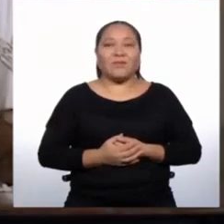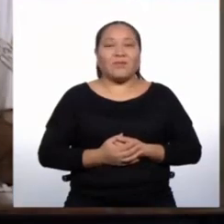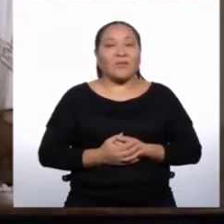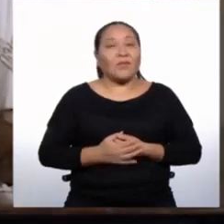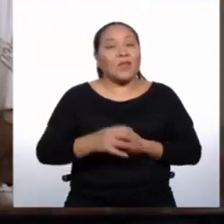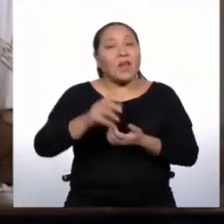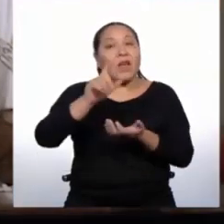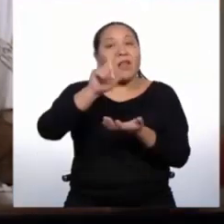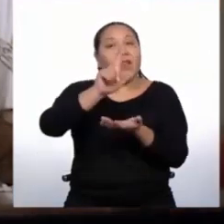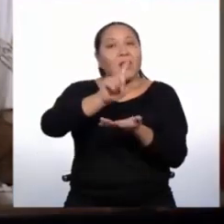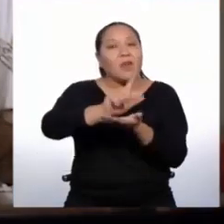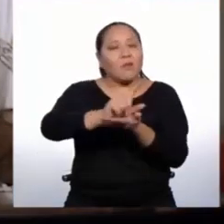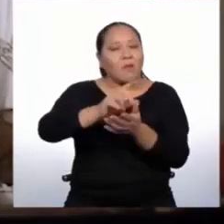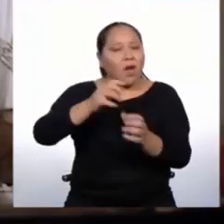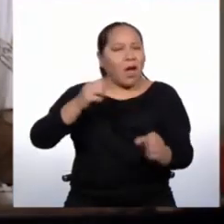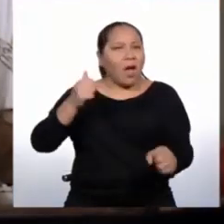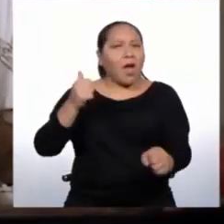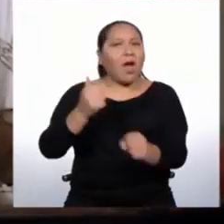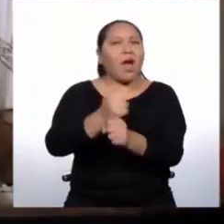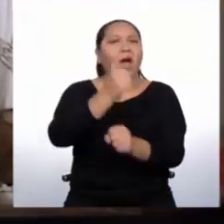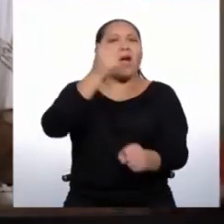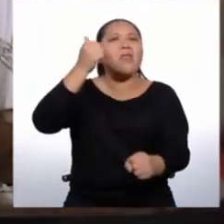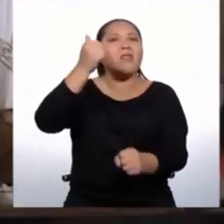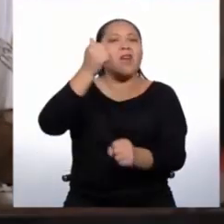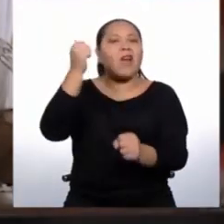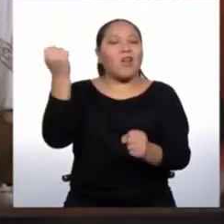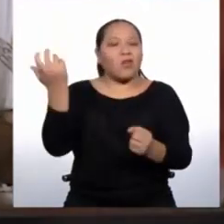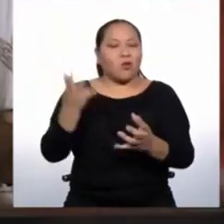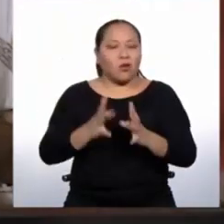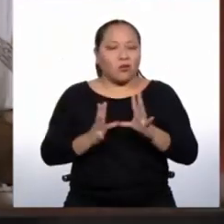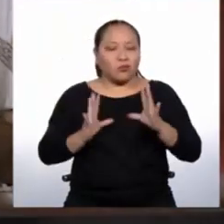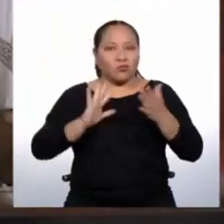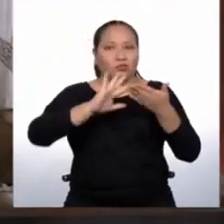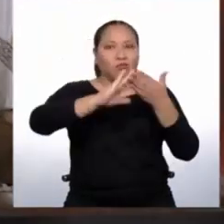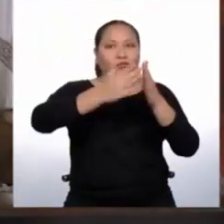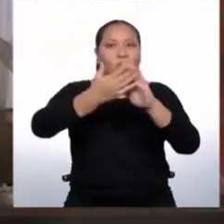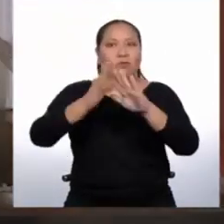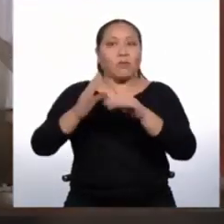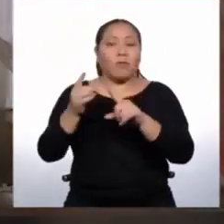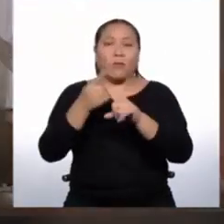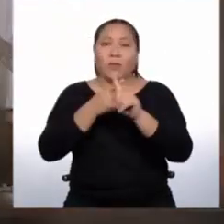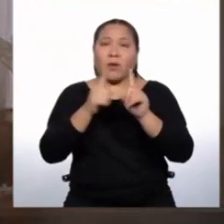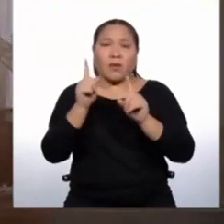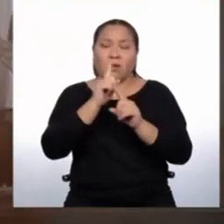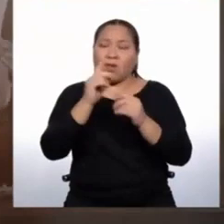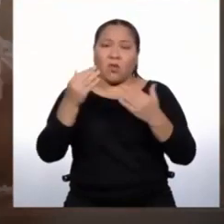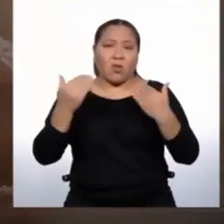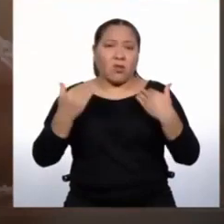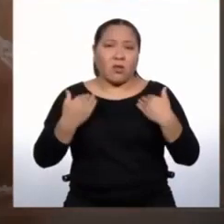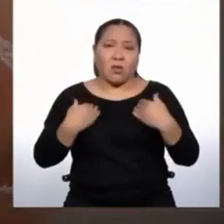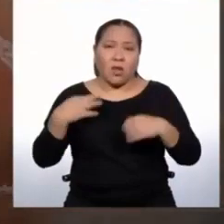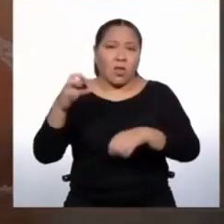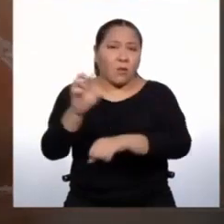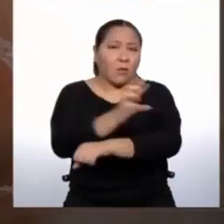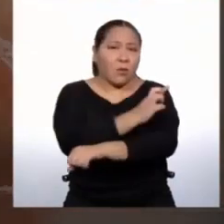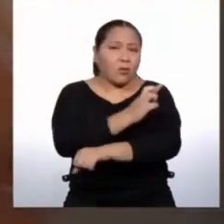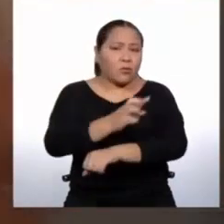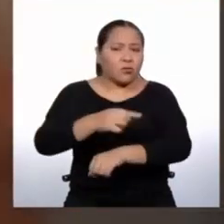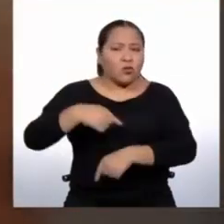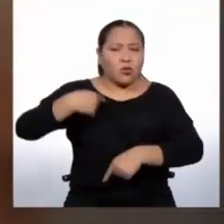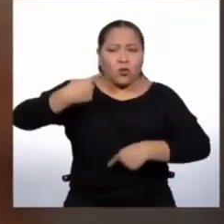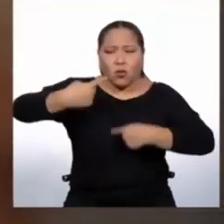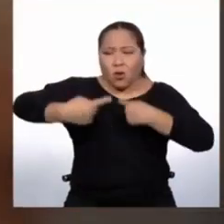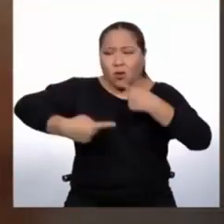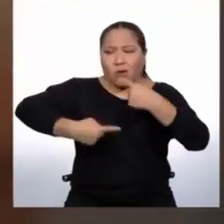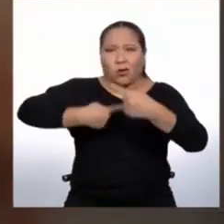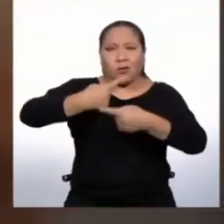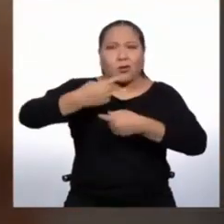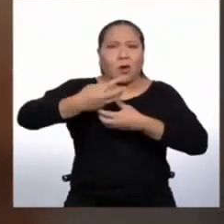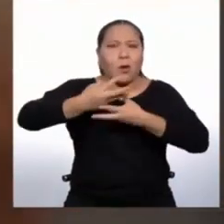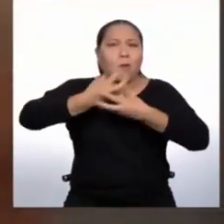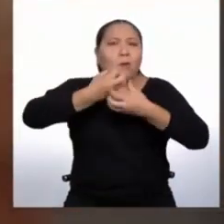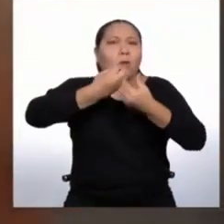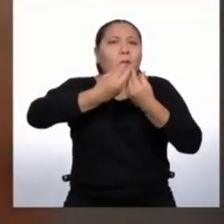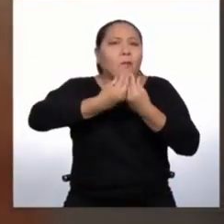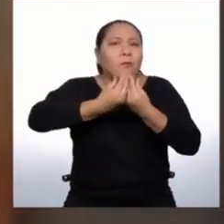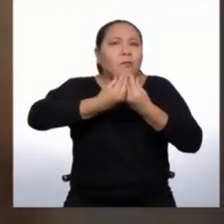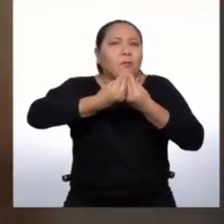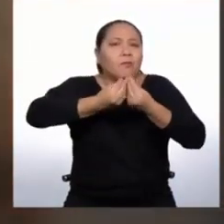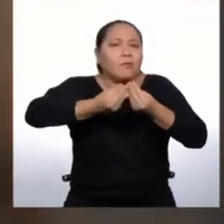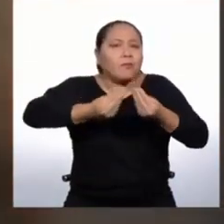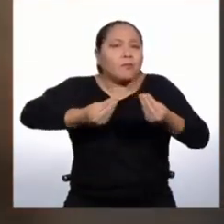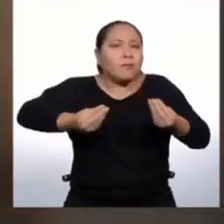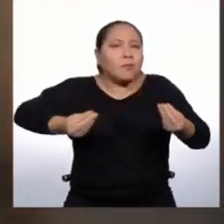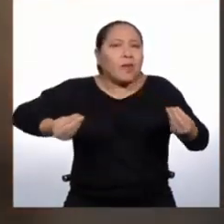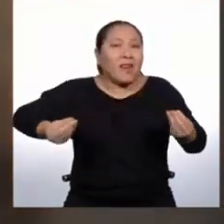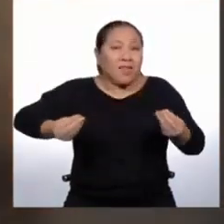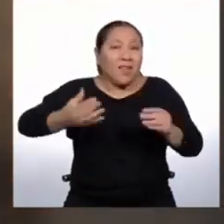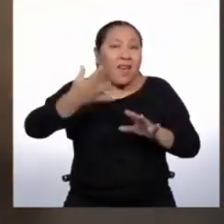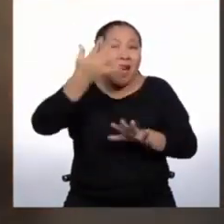Lima ha ganado en civilización, pero se ha despoetizado, y día por día pierde todo lo que de original y típico hubo en